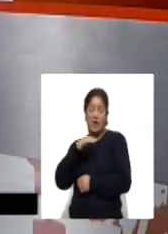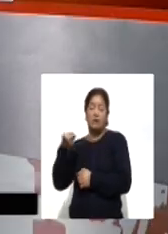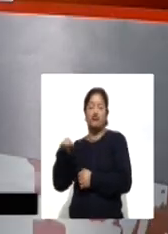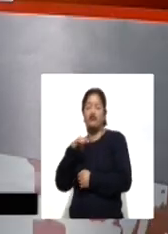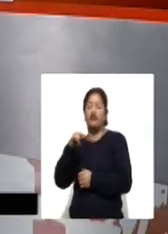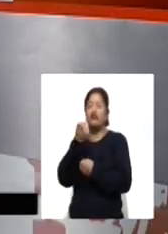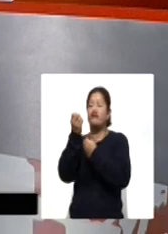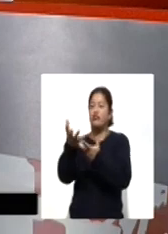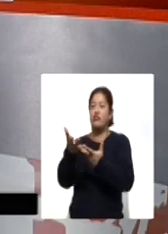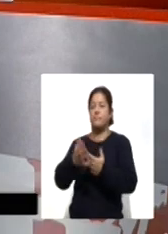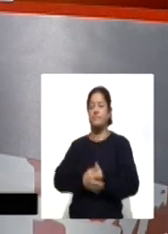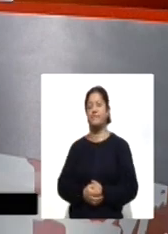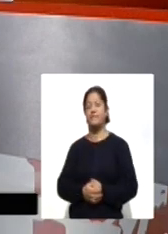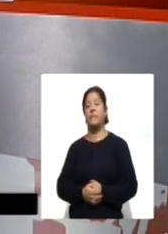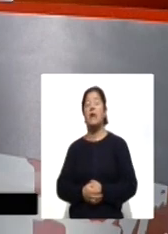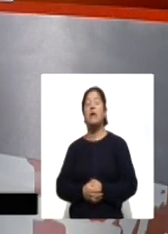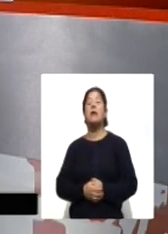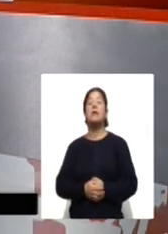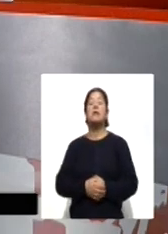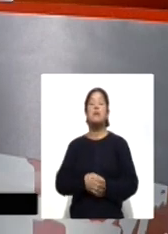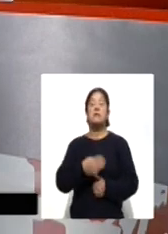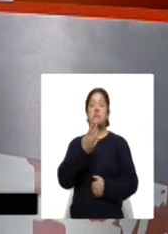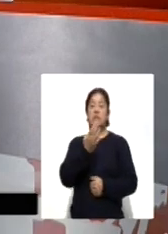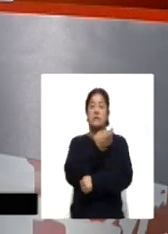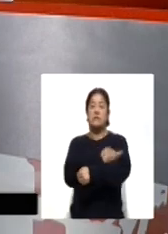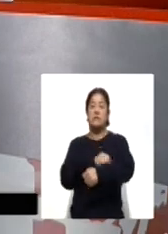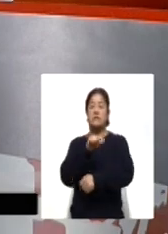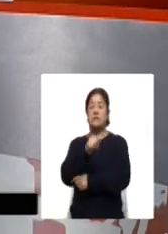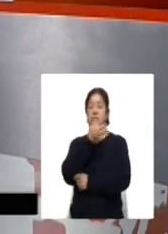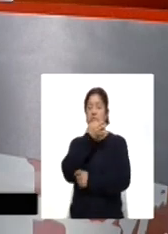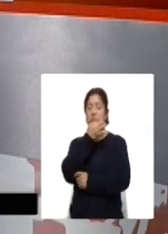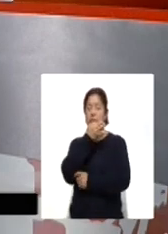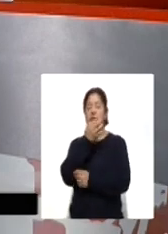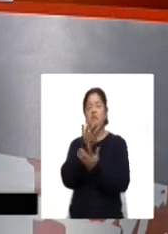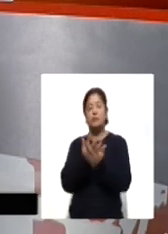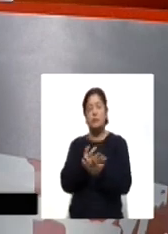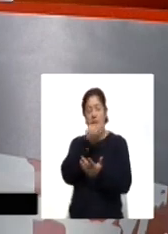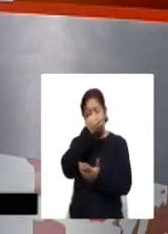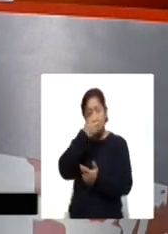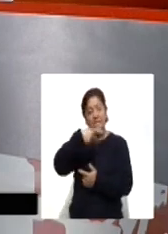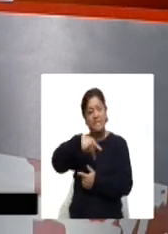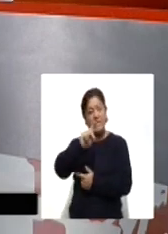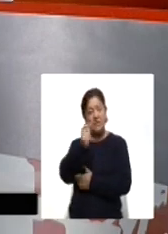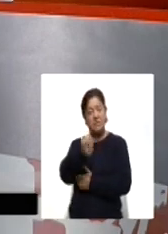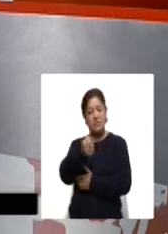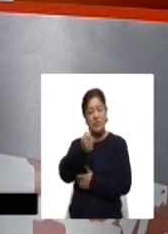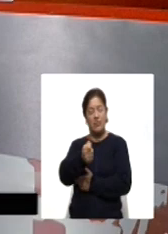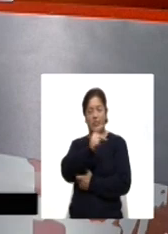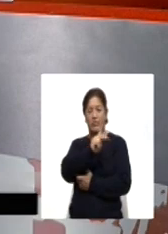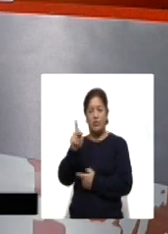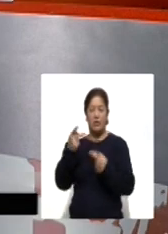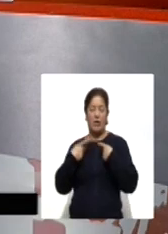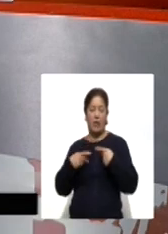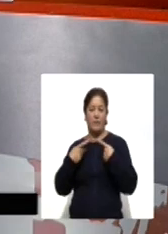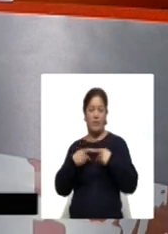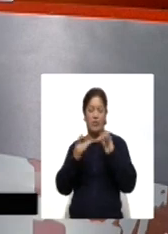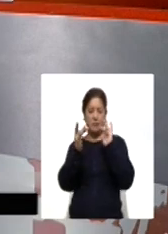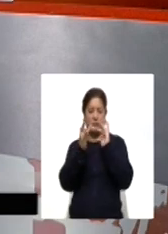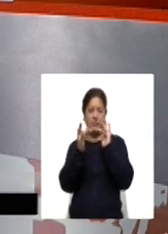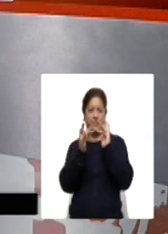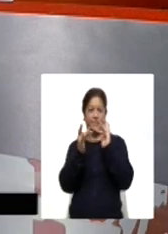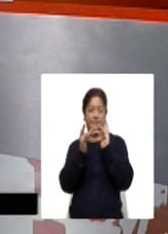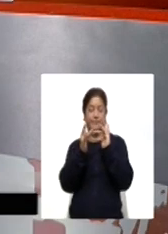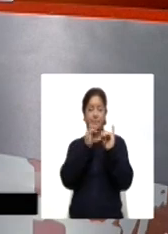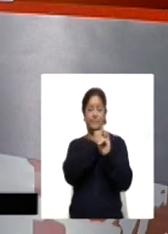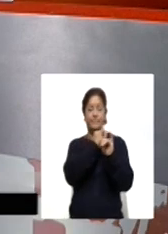Son las 15 horas con 16 minutos. Es momento de hacer una pausa, pero antes saludamos a los que ya están conectados de nuestro auditorio a través de las redes